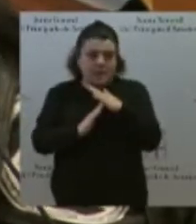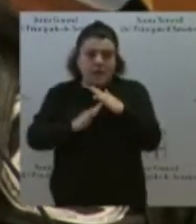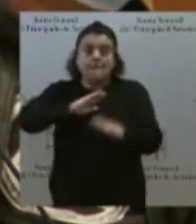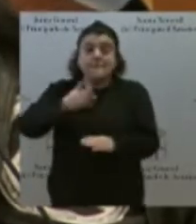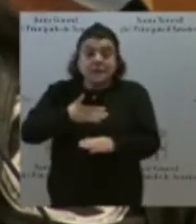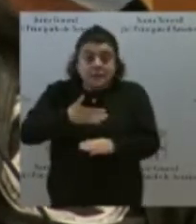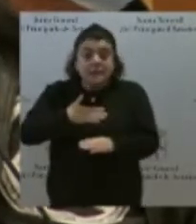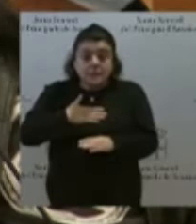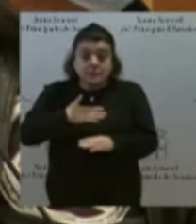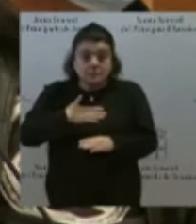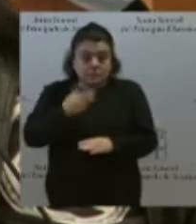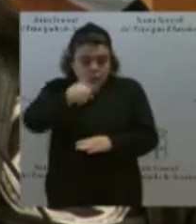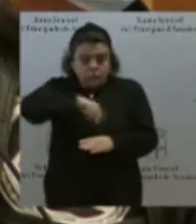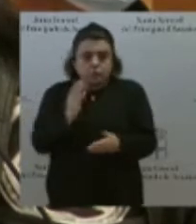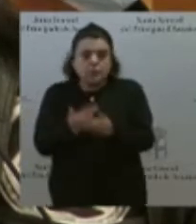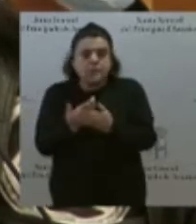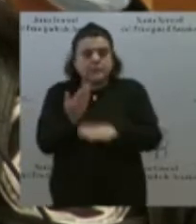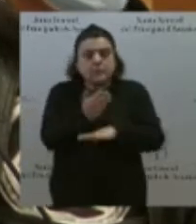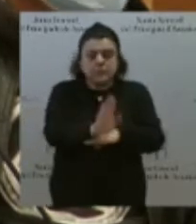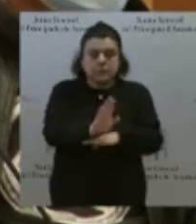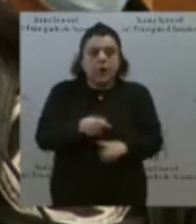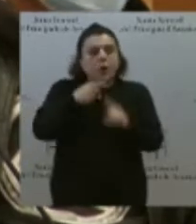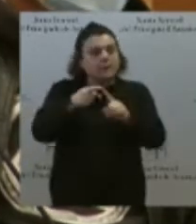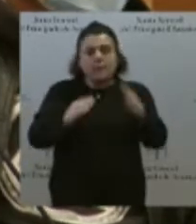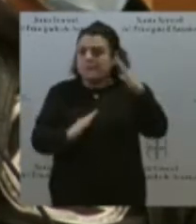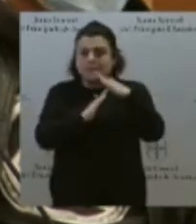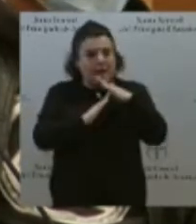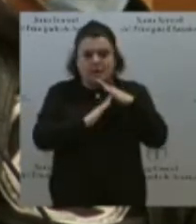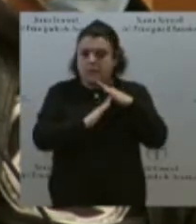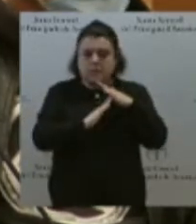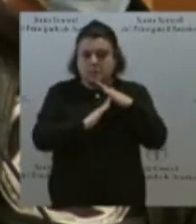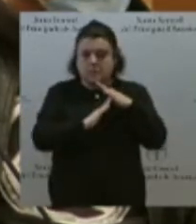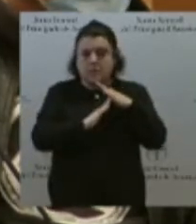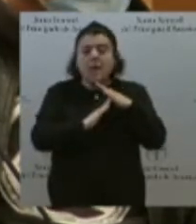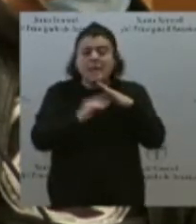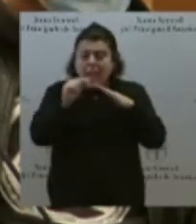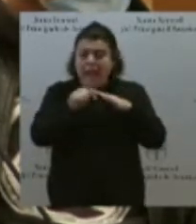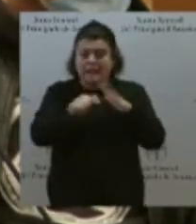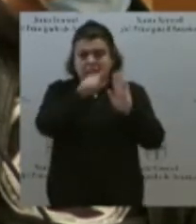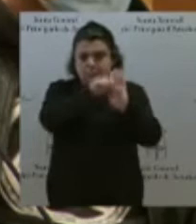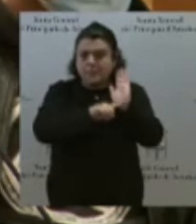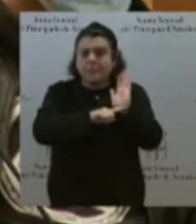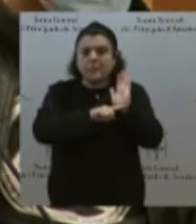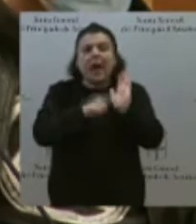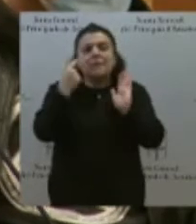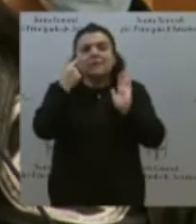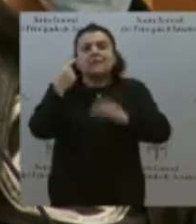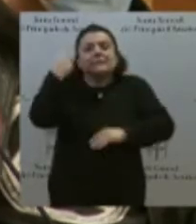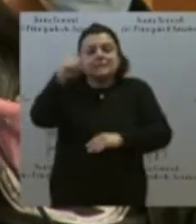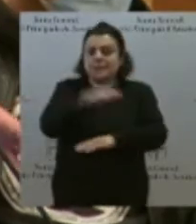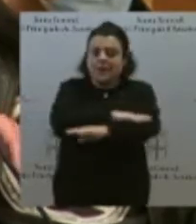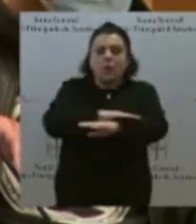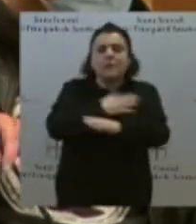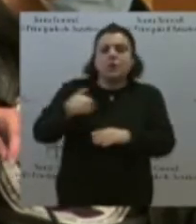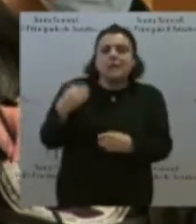para que esto se pueda paralizar. Y ahí vamos a ver cuáles son las intenciones reales del Gobierno, que independientemente de esta cuestión, señor consejero, de que estemos hablando de la mina de